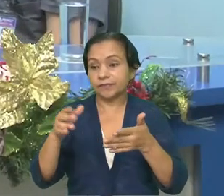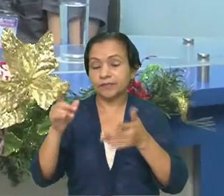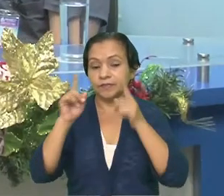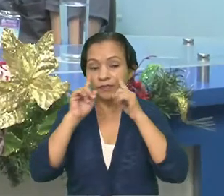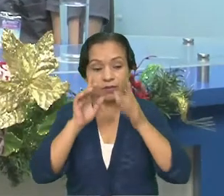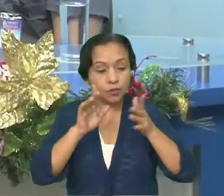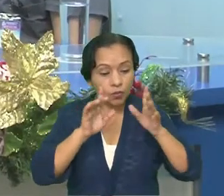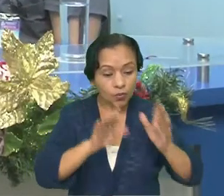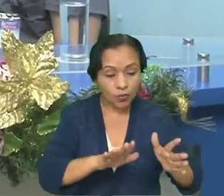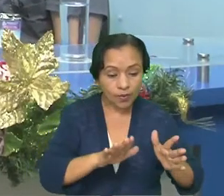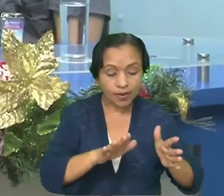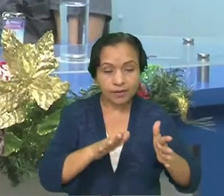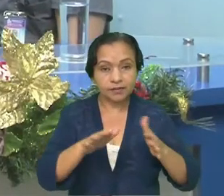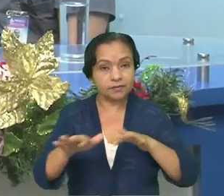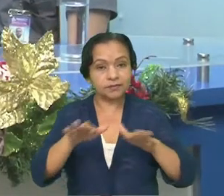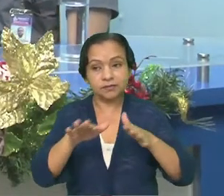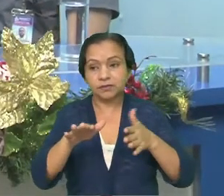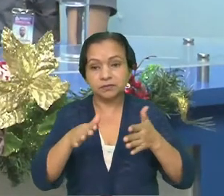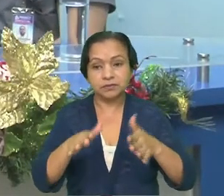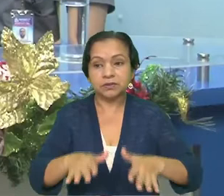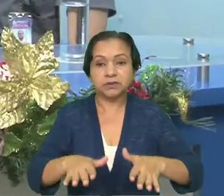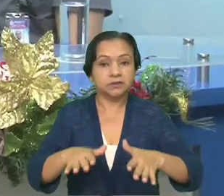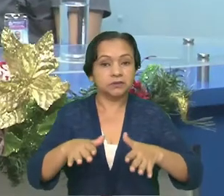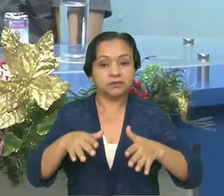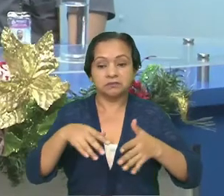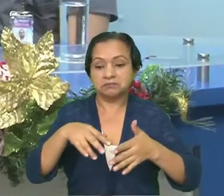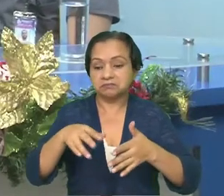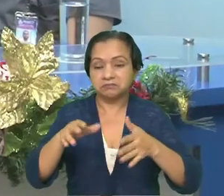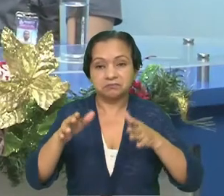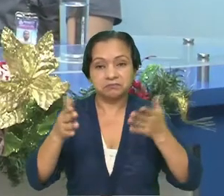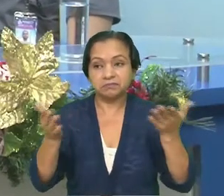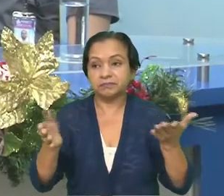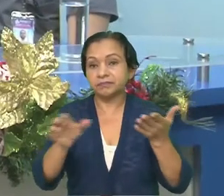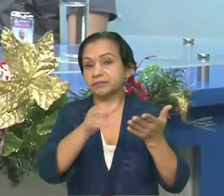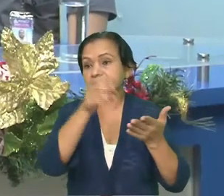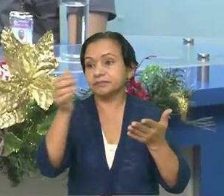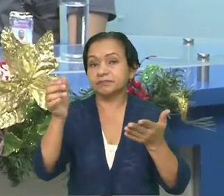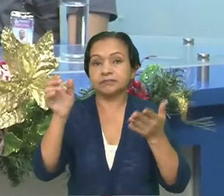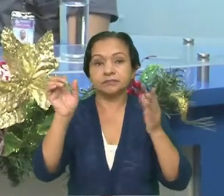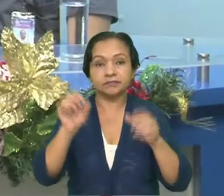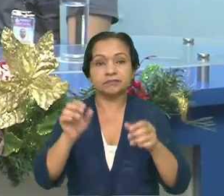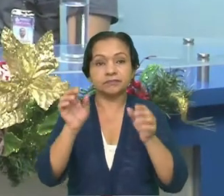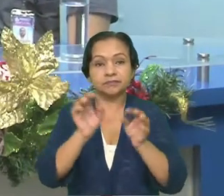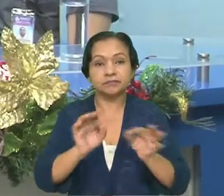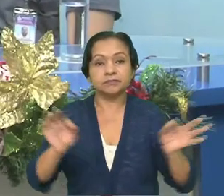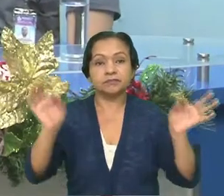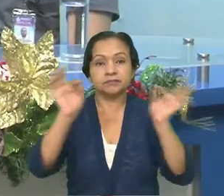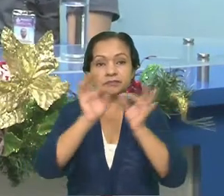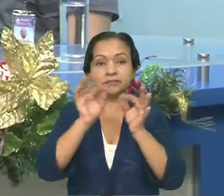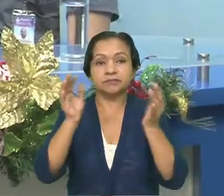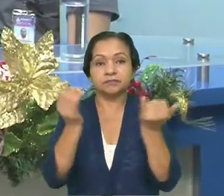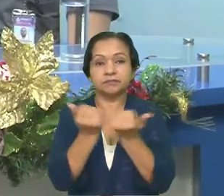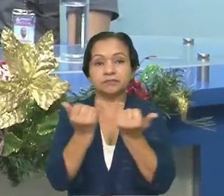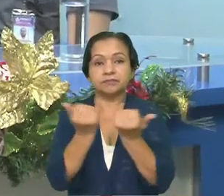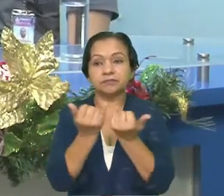cuidado después del proceso de desmielinización. Y otras veces pueden ser episodios muy leves donde, por ejemplo, si hablamos de una